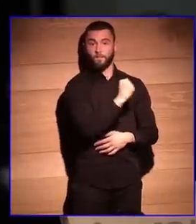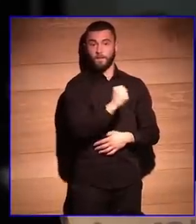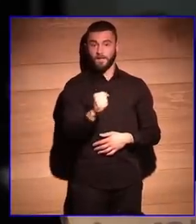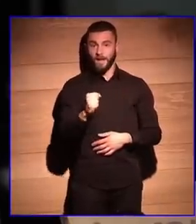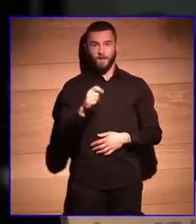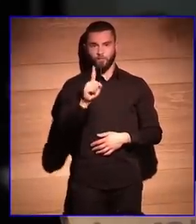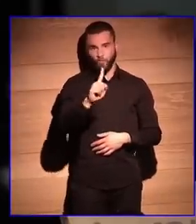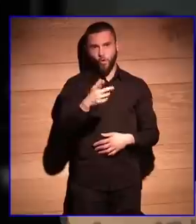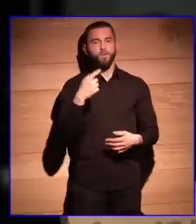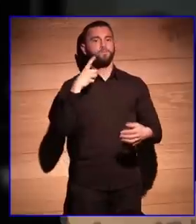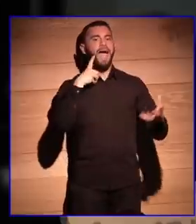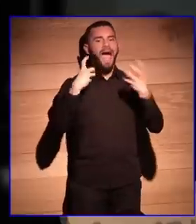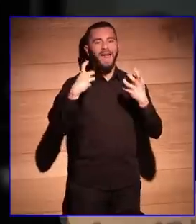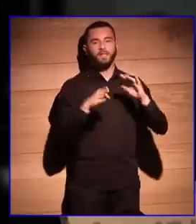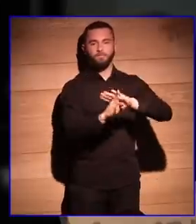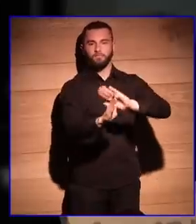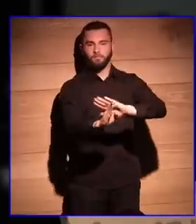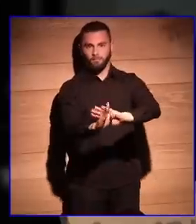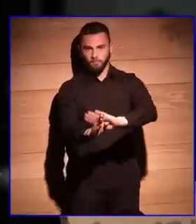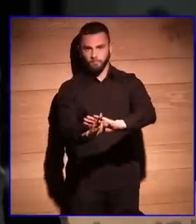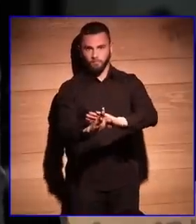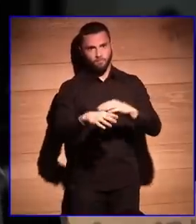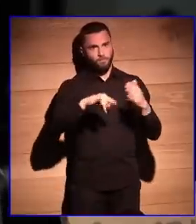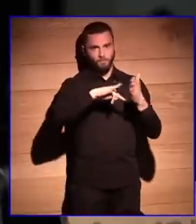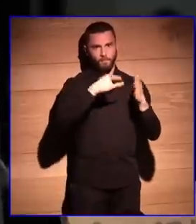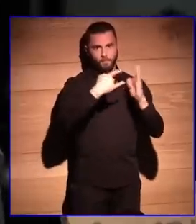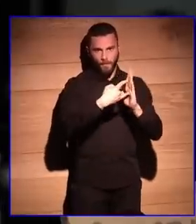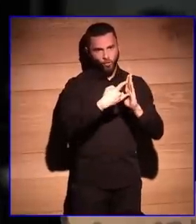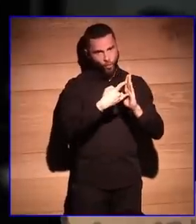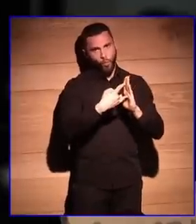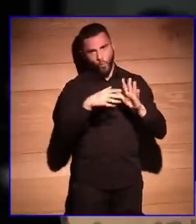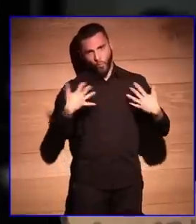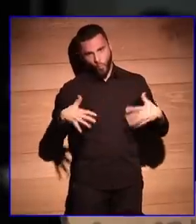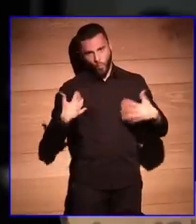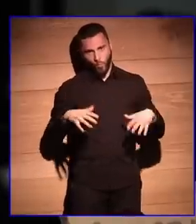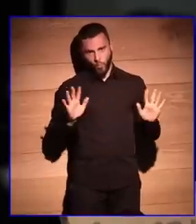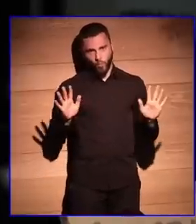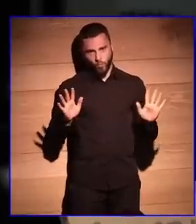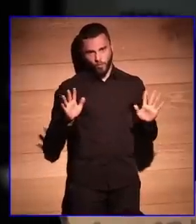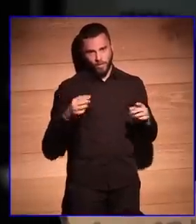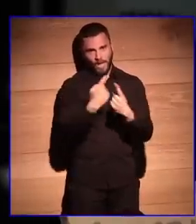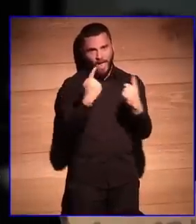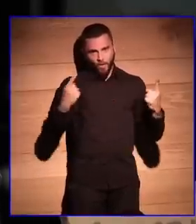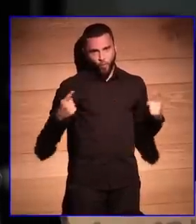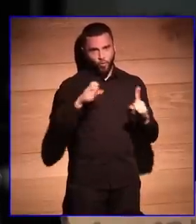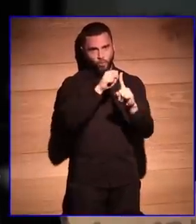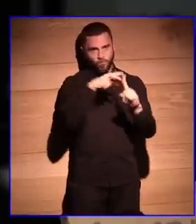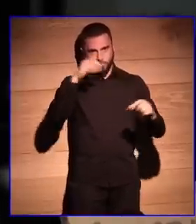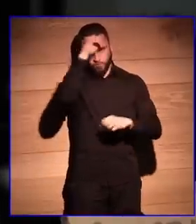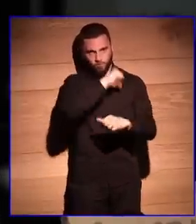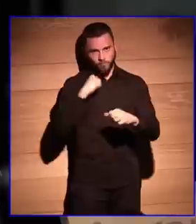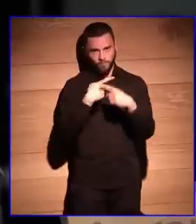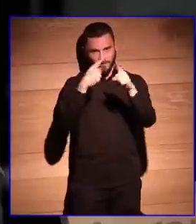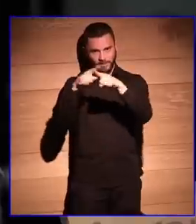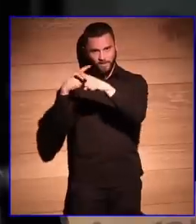el arte. Los métodos son muy cuestionables y cada uno tendrá una posición probablemente muy clara